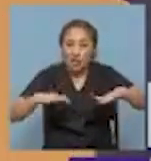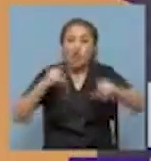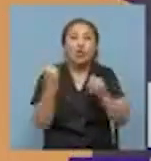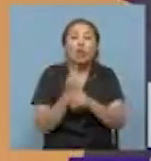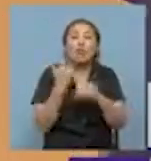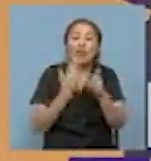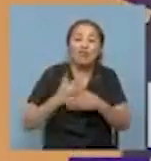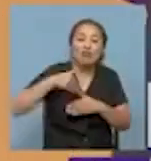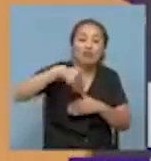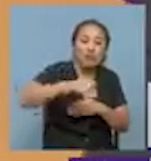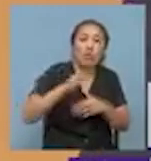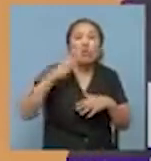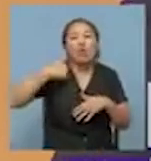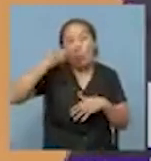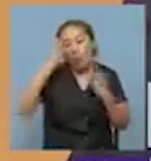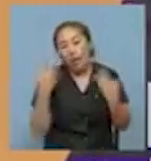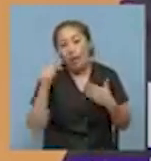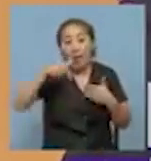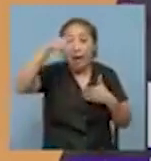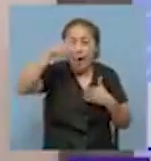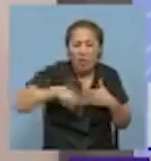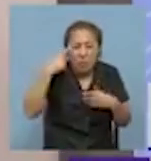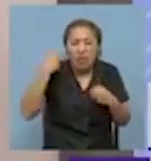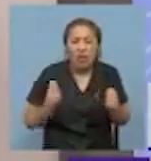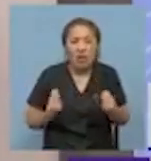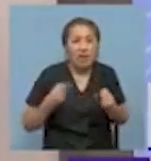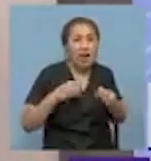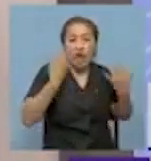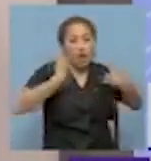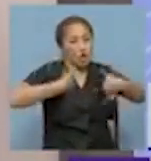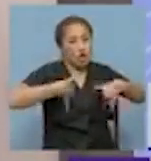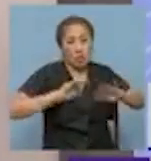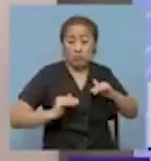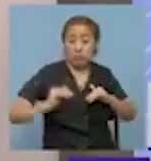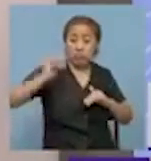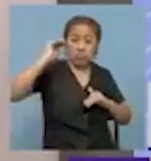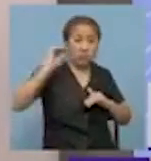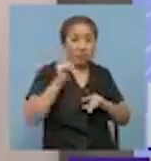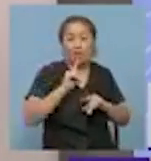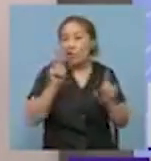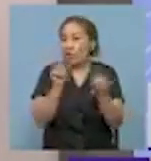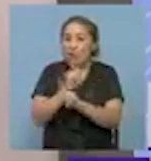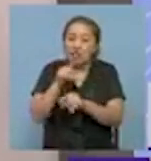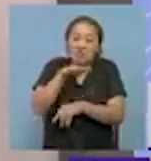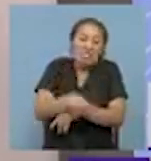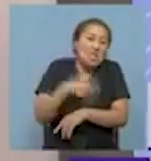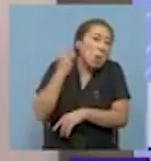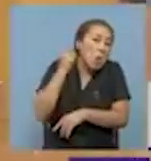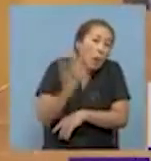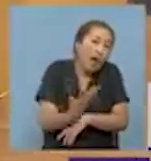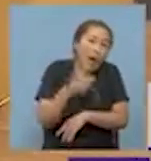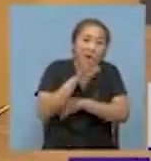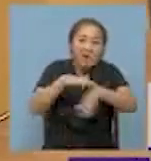porque llevarlos a ese lugar cambia hasta lo natural del crecimiento totalmente años que es